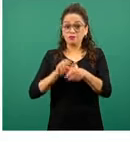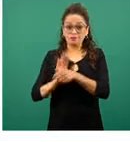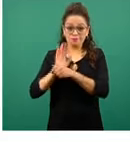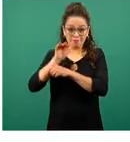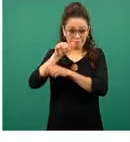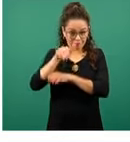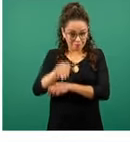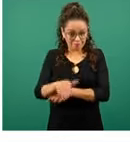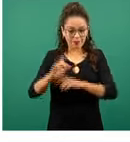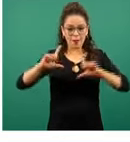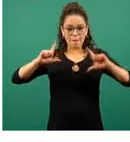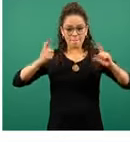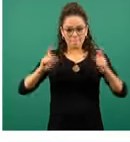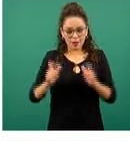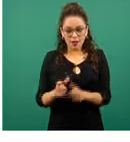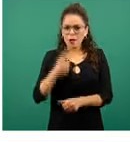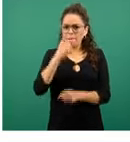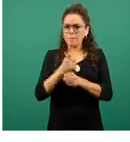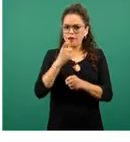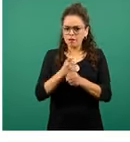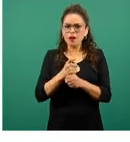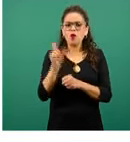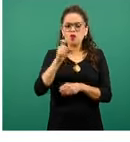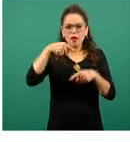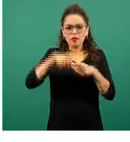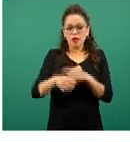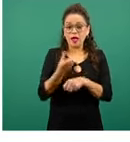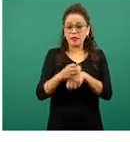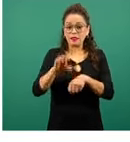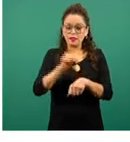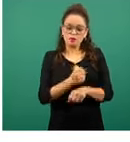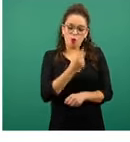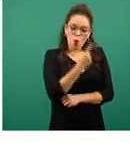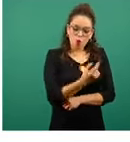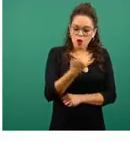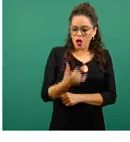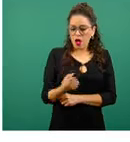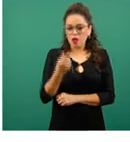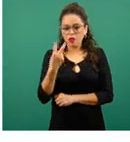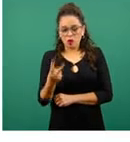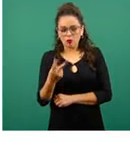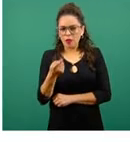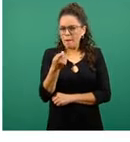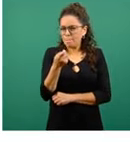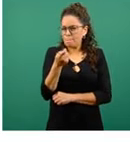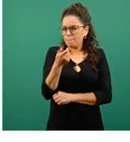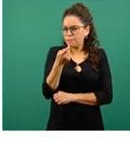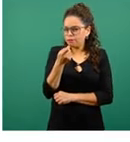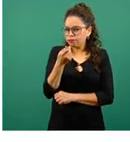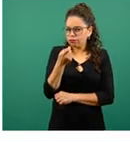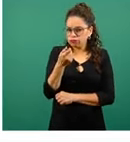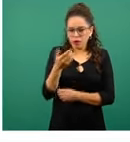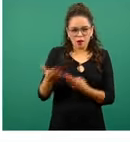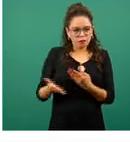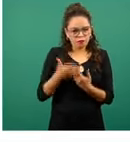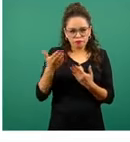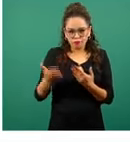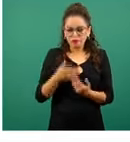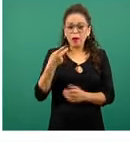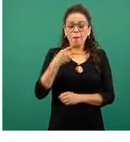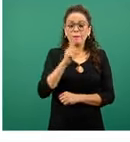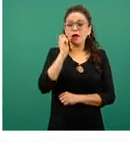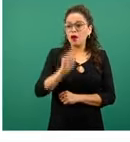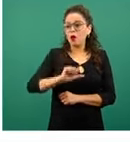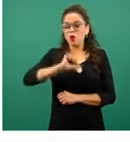vimos precisamente entre la semana 1 y 2, fue todavía pequeña, prácticamente acercándose a una ligera meseta y en su